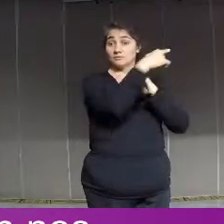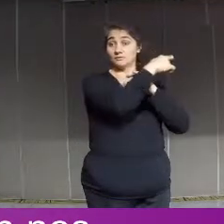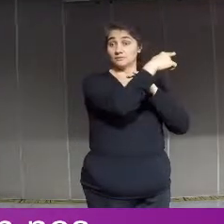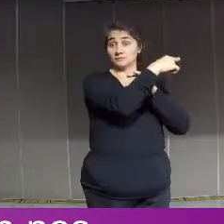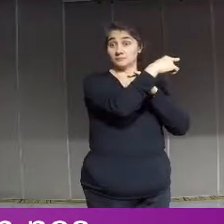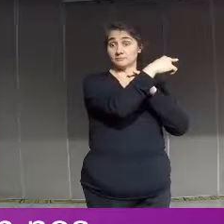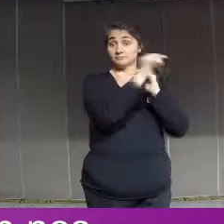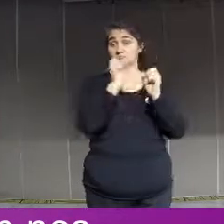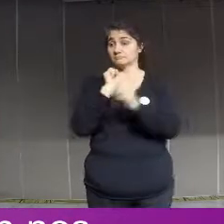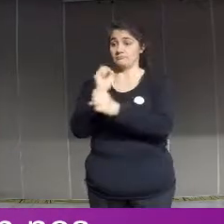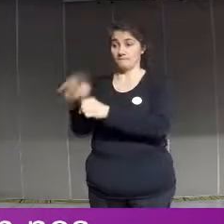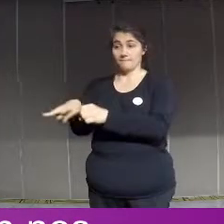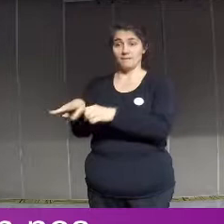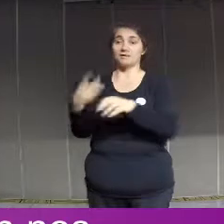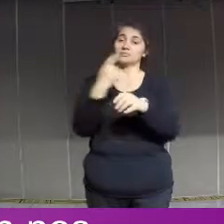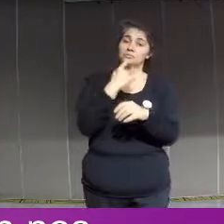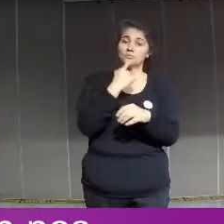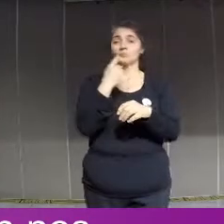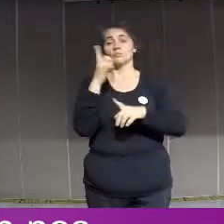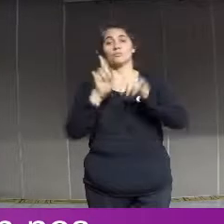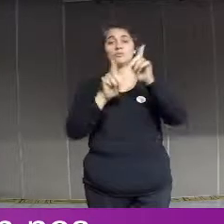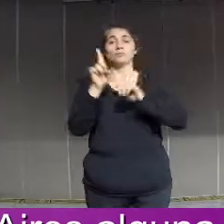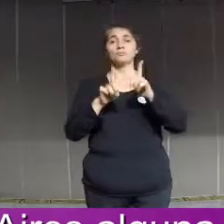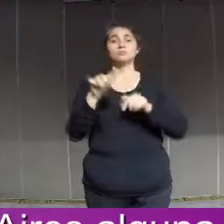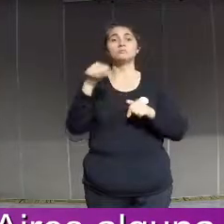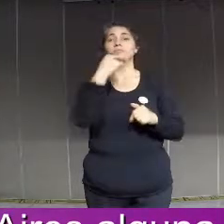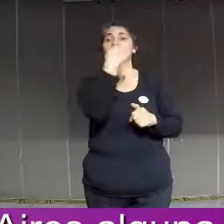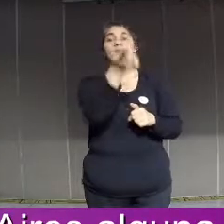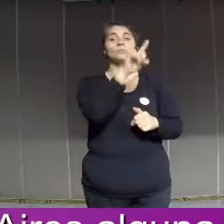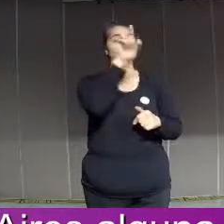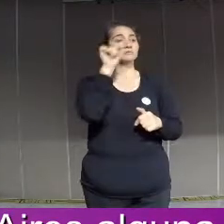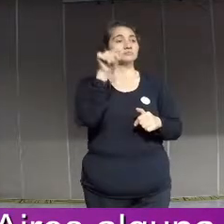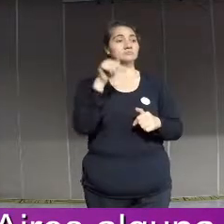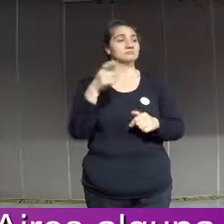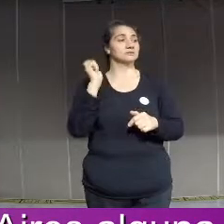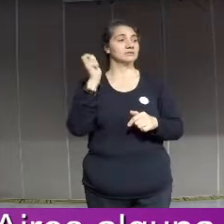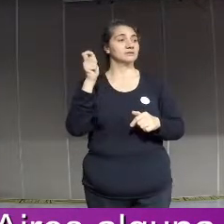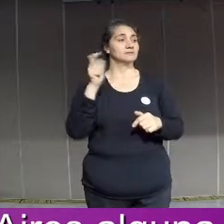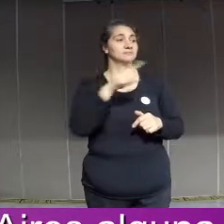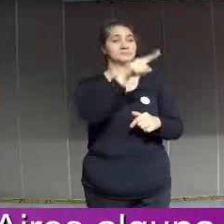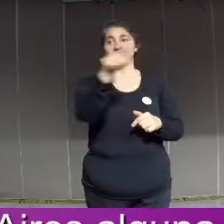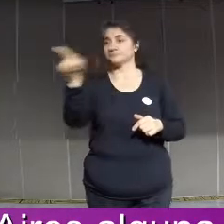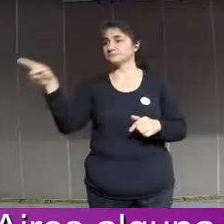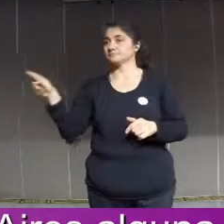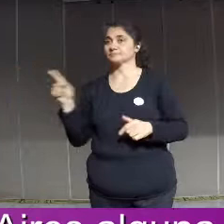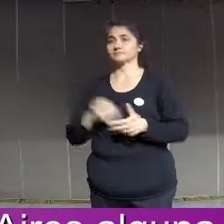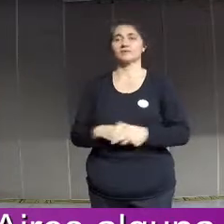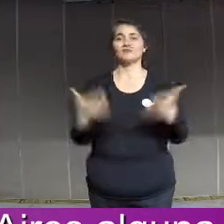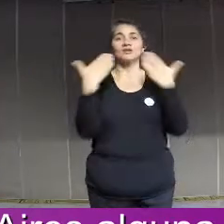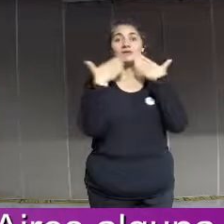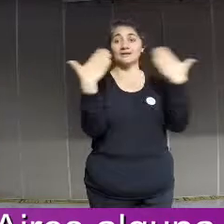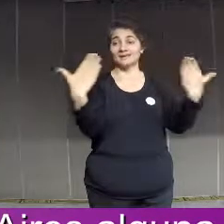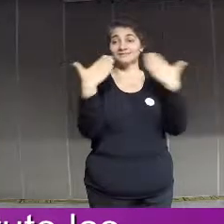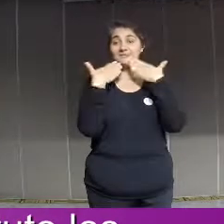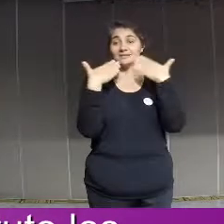voy a recibir yo, nos escriben dudas. ¿Alguien quiere hacer alguna pregunta? ¿No? Bueno, gracias a todos